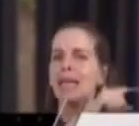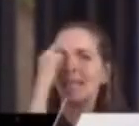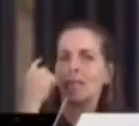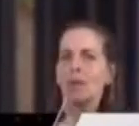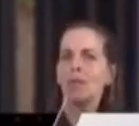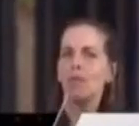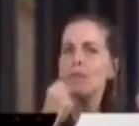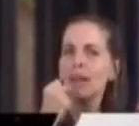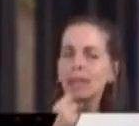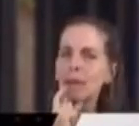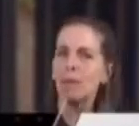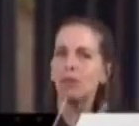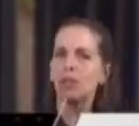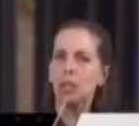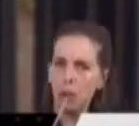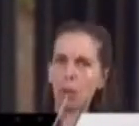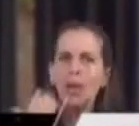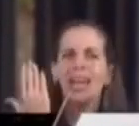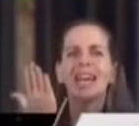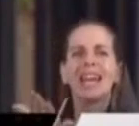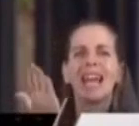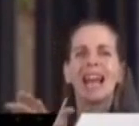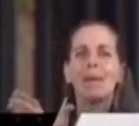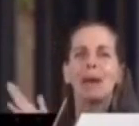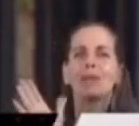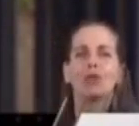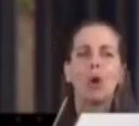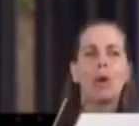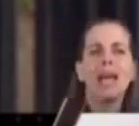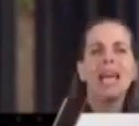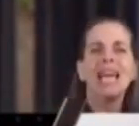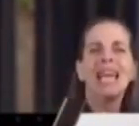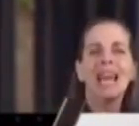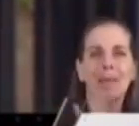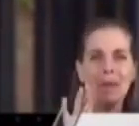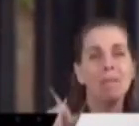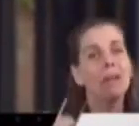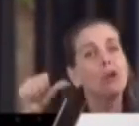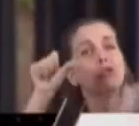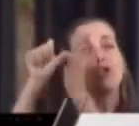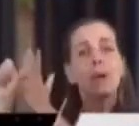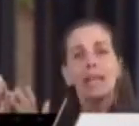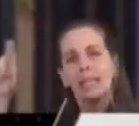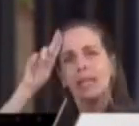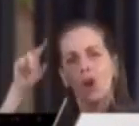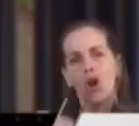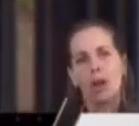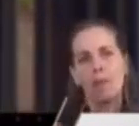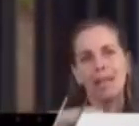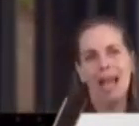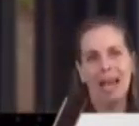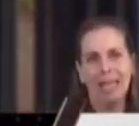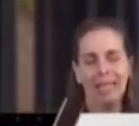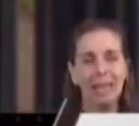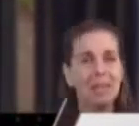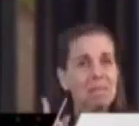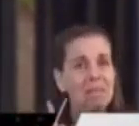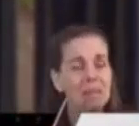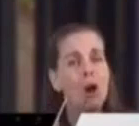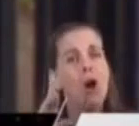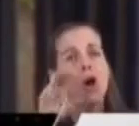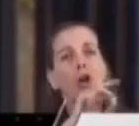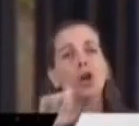con poder real para reclamar por su soberanía Y ser respetada por otras naciones pero como demostró el presidente